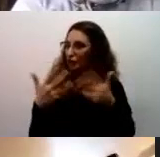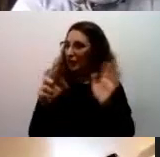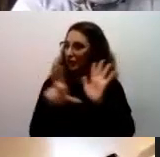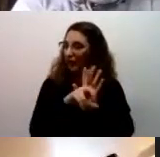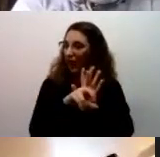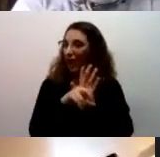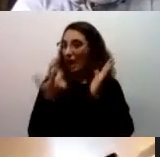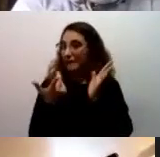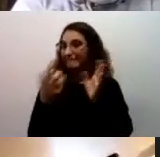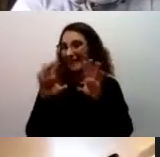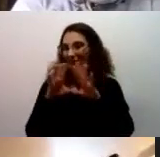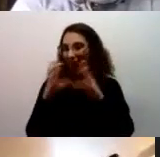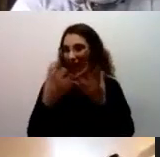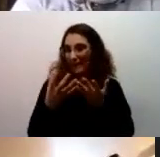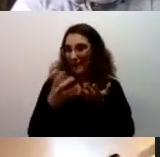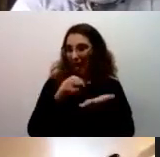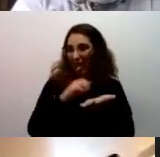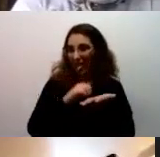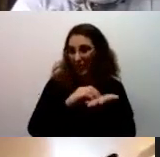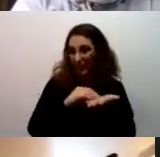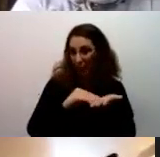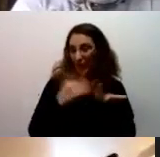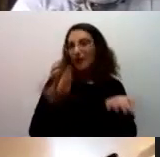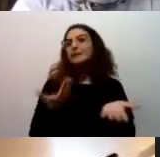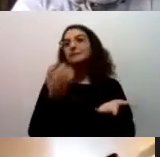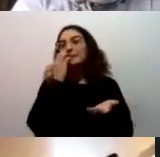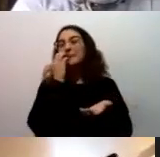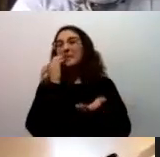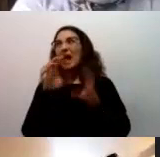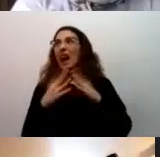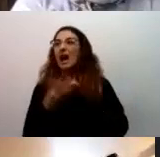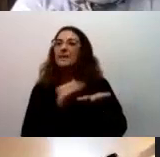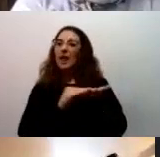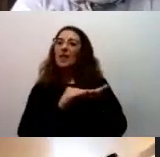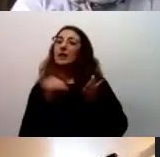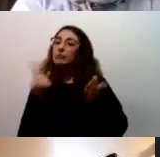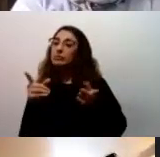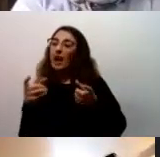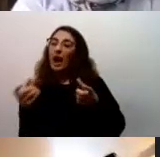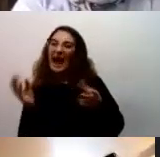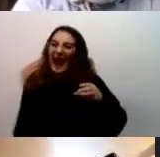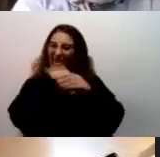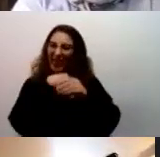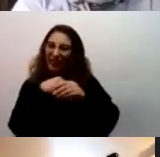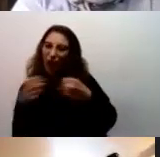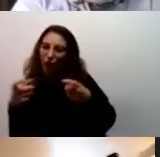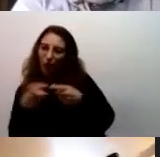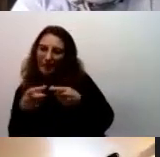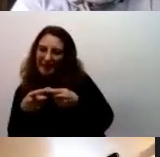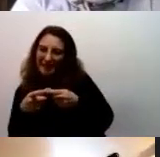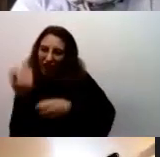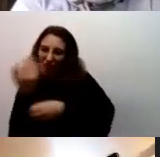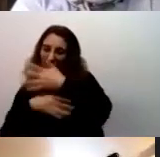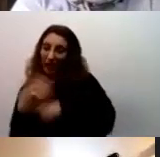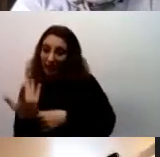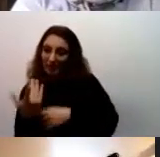en la Cámara de Diputados. Tengamos en cuenta que la Cámara de Diputados tiene una comisión de discapacidad, y no así la Cámara de Senadores,